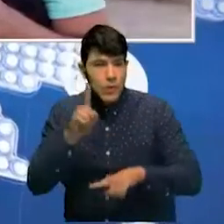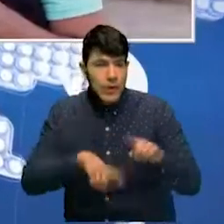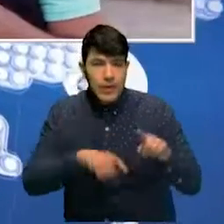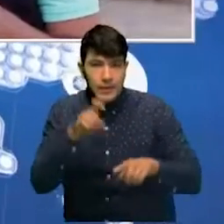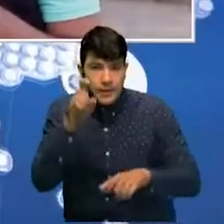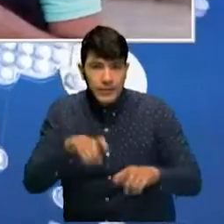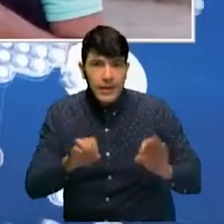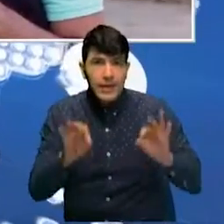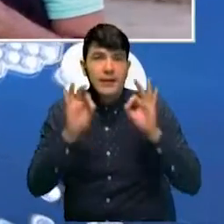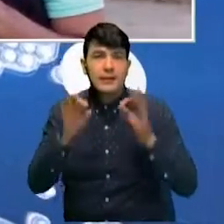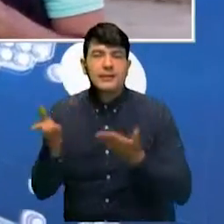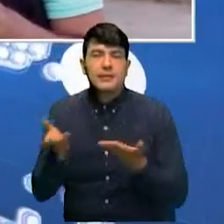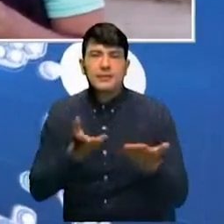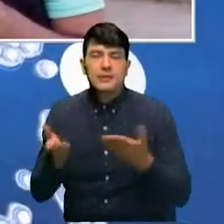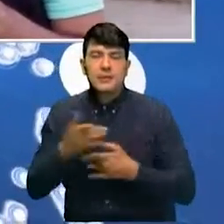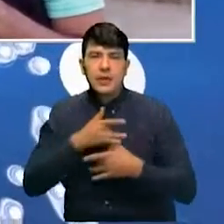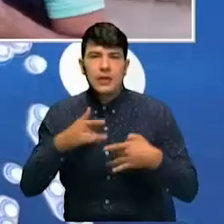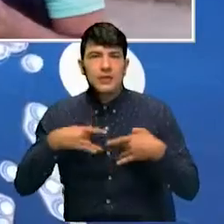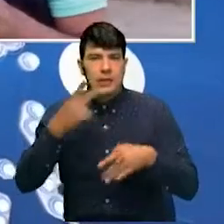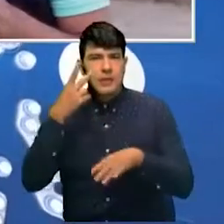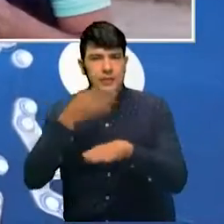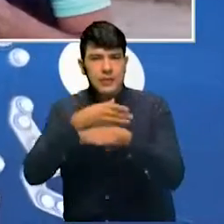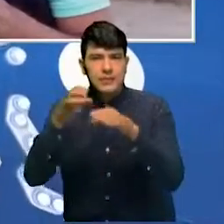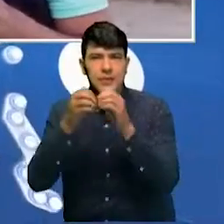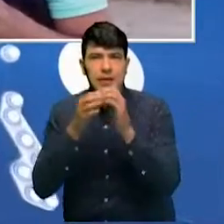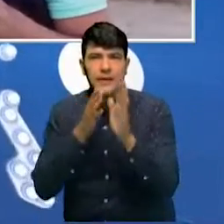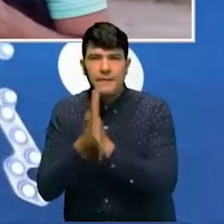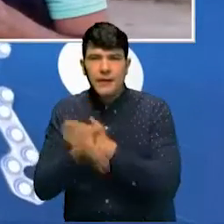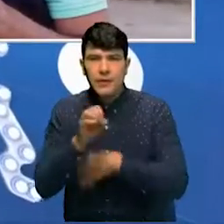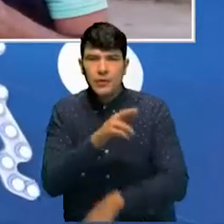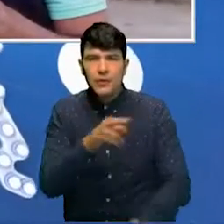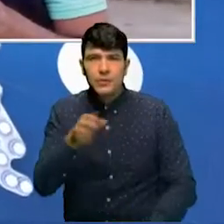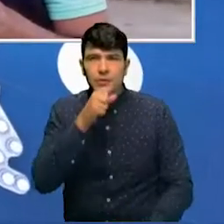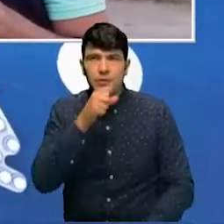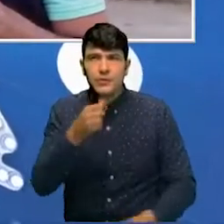compañeros, con más noticias desde estudios. Este fue un informe de Heriberto Mariscal Gómez para Oriente Noticias.